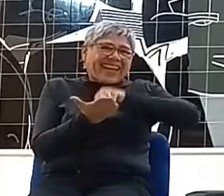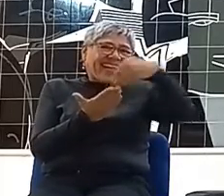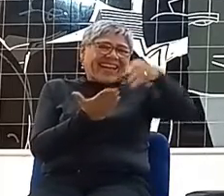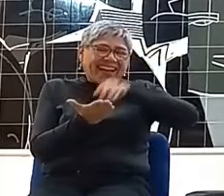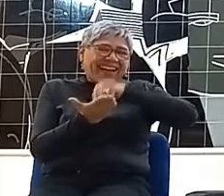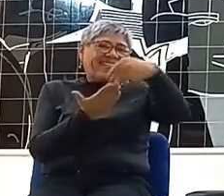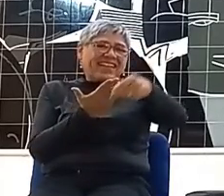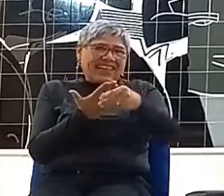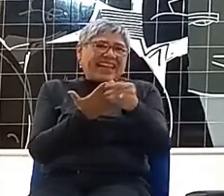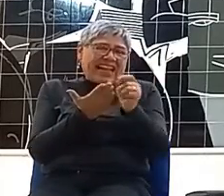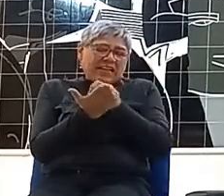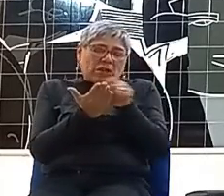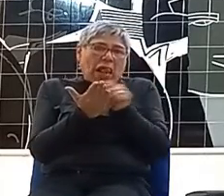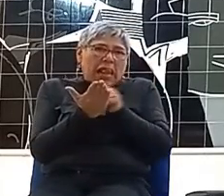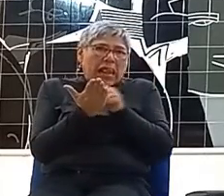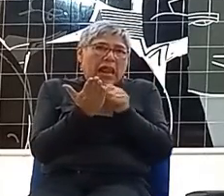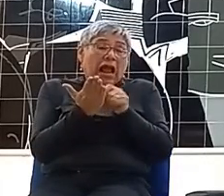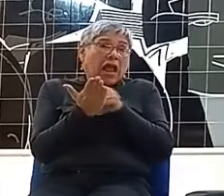escritores